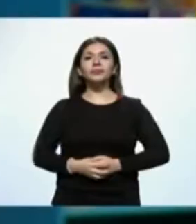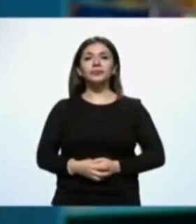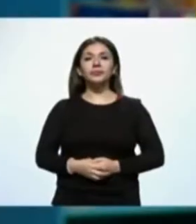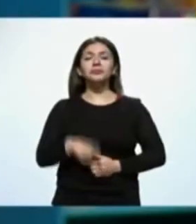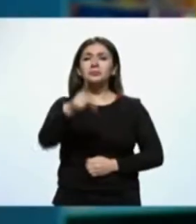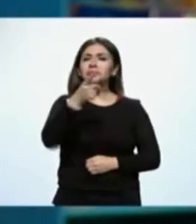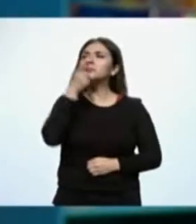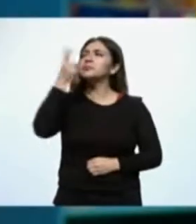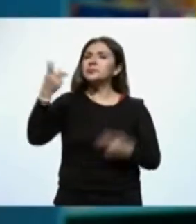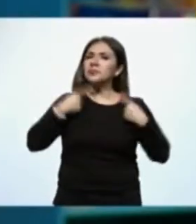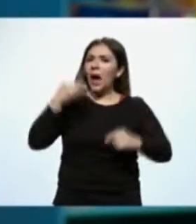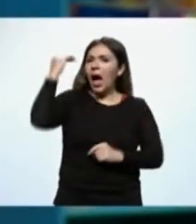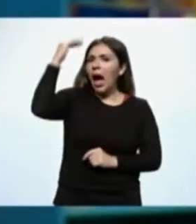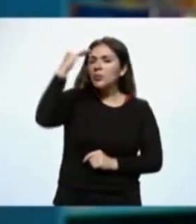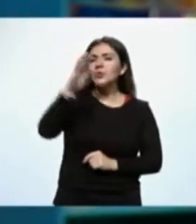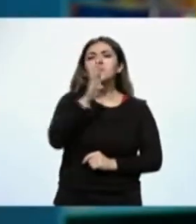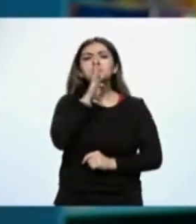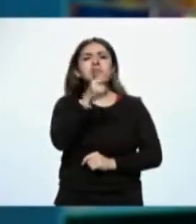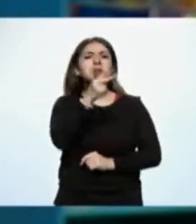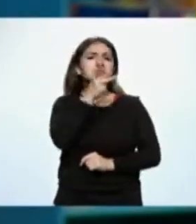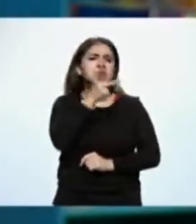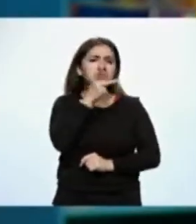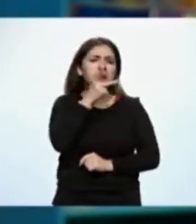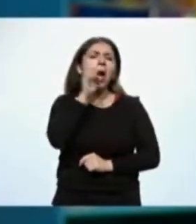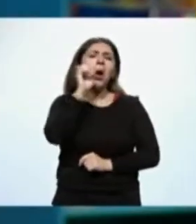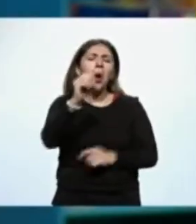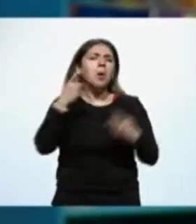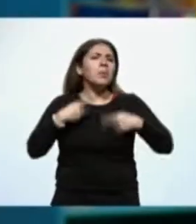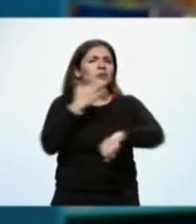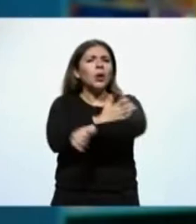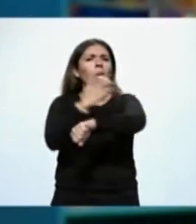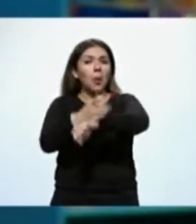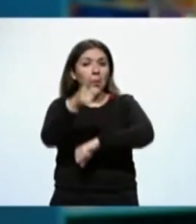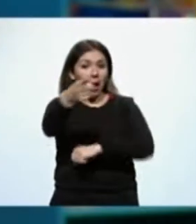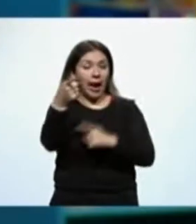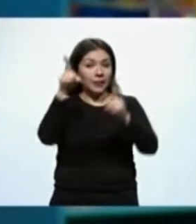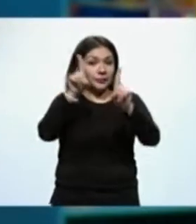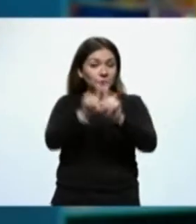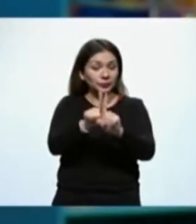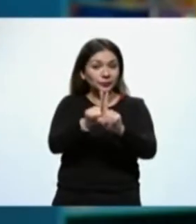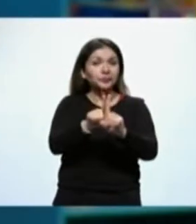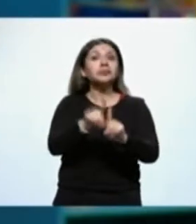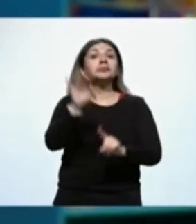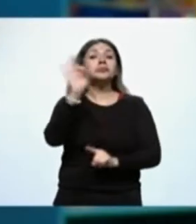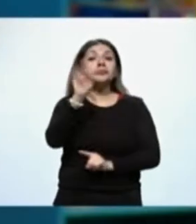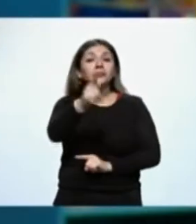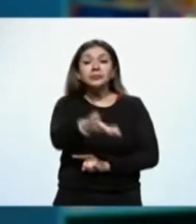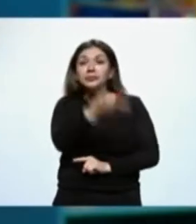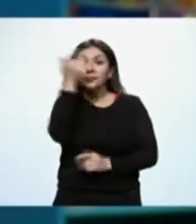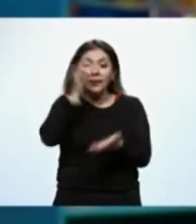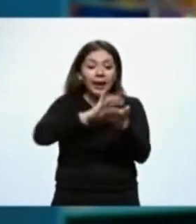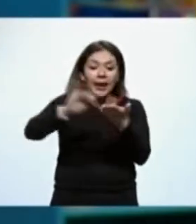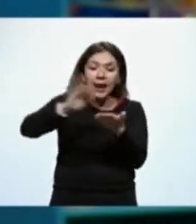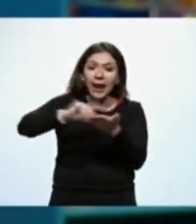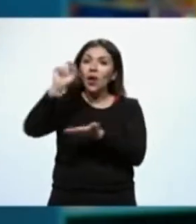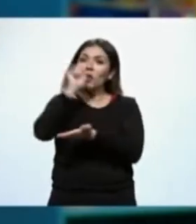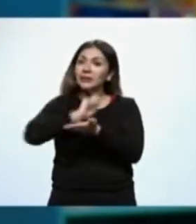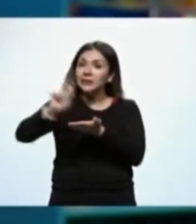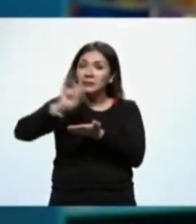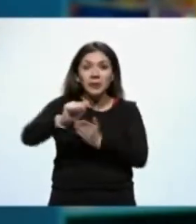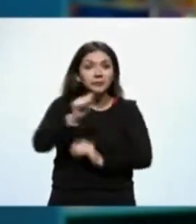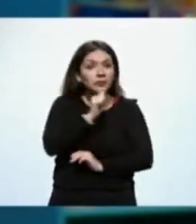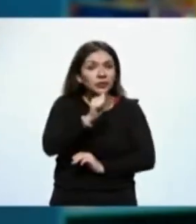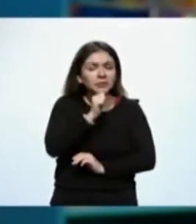Pide a un adulto, mamá o papá, o quien esté contigo en casa, si todavía no sabes leer ni